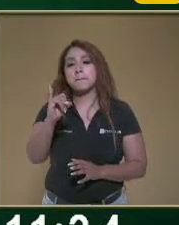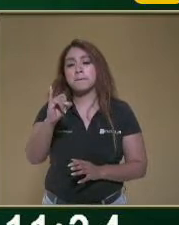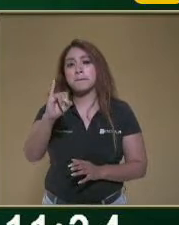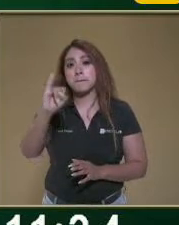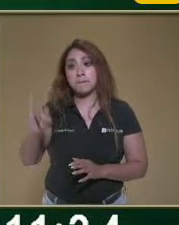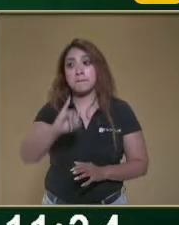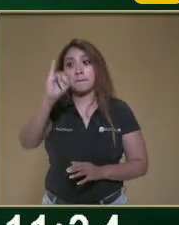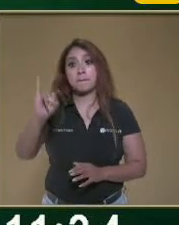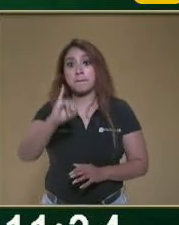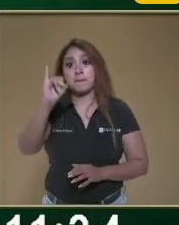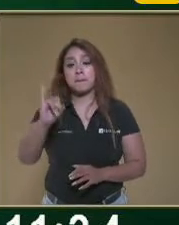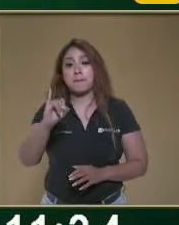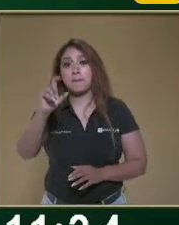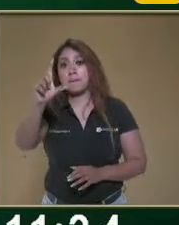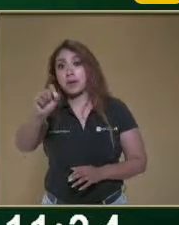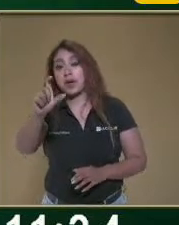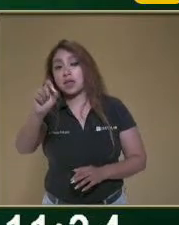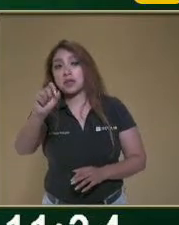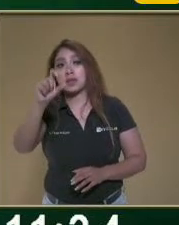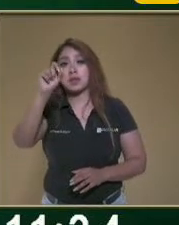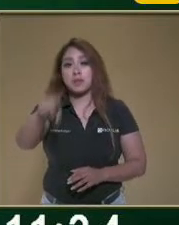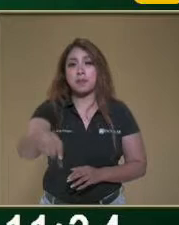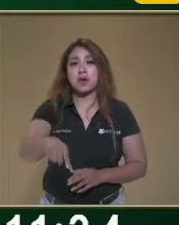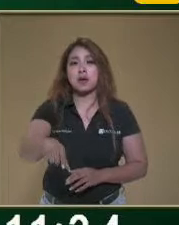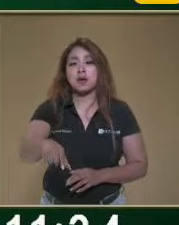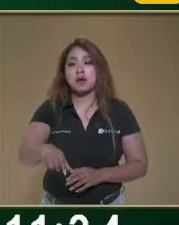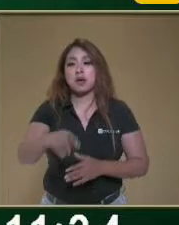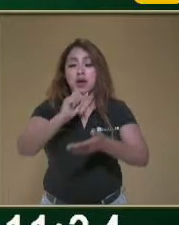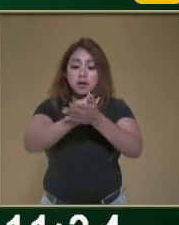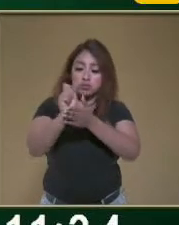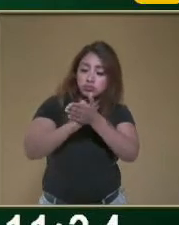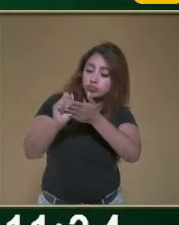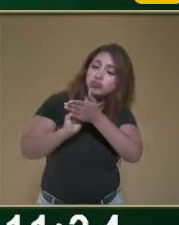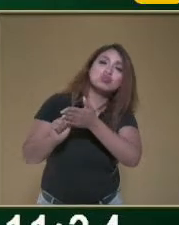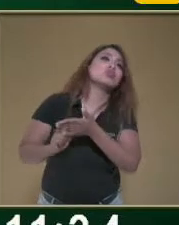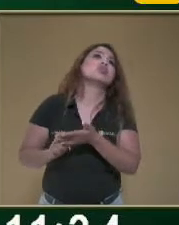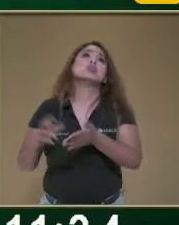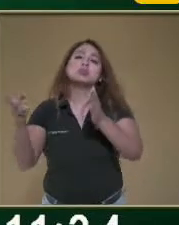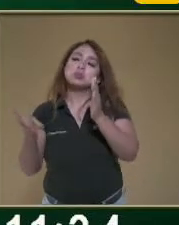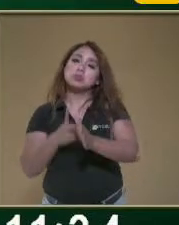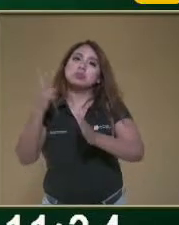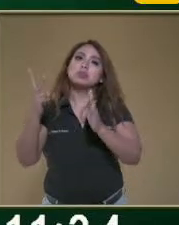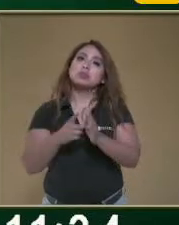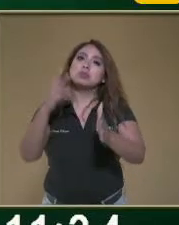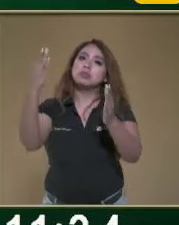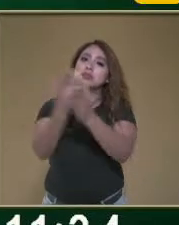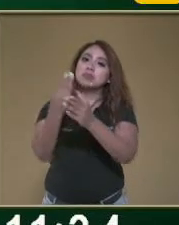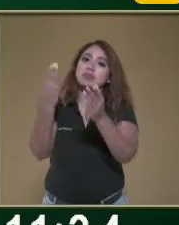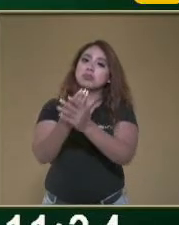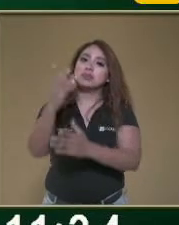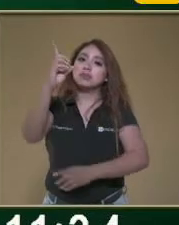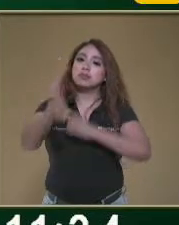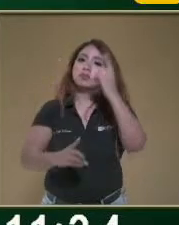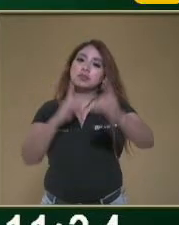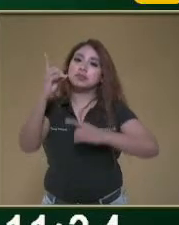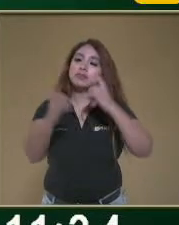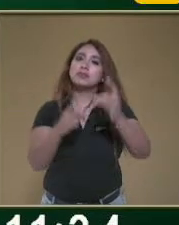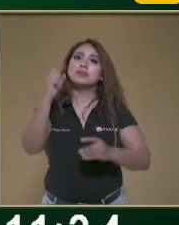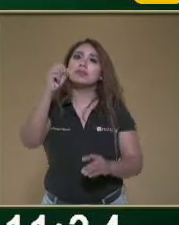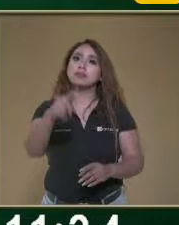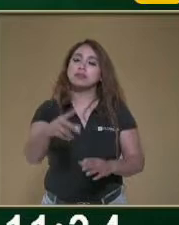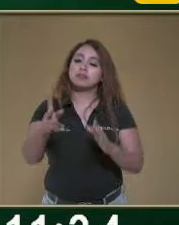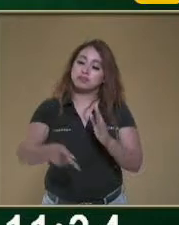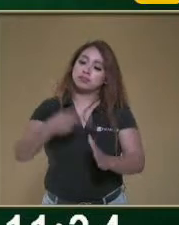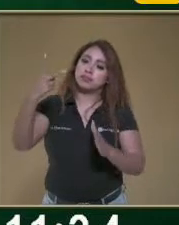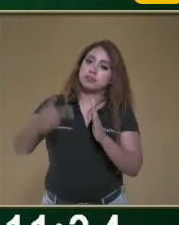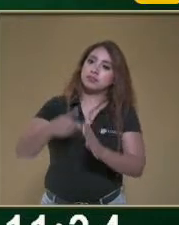y el jueves 27 el taller de escritura. Pero la que sí se repite es la clase de educación física, maestra Ana. Y